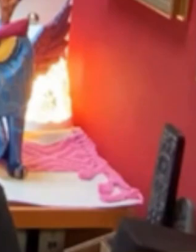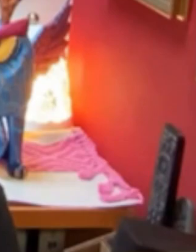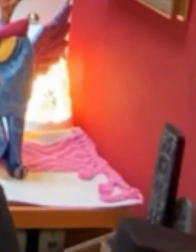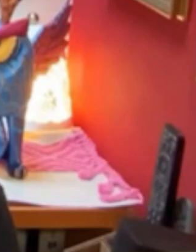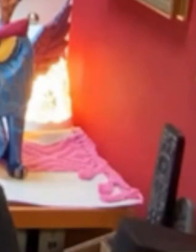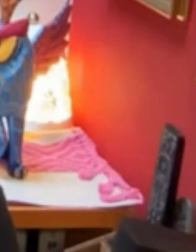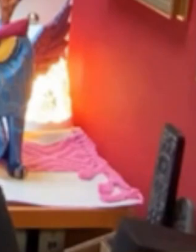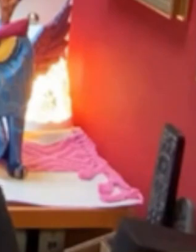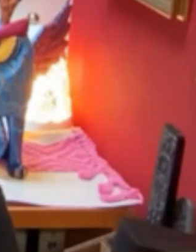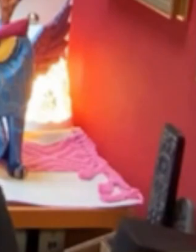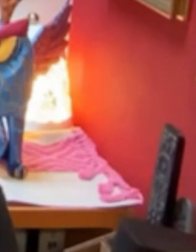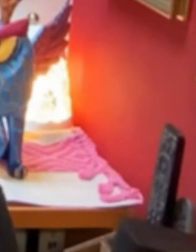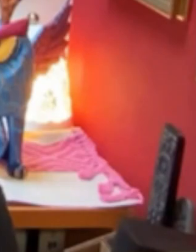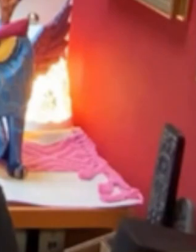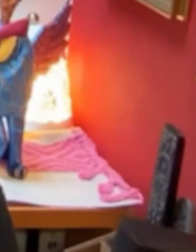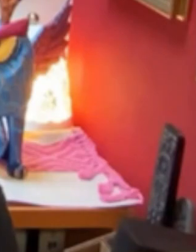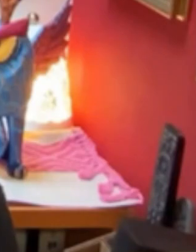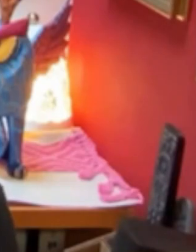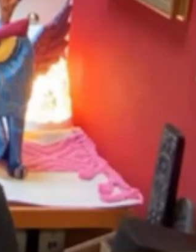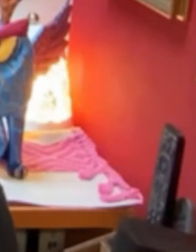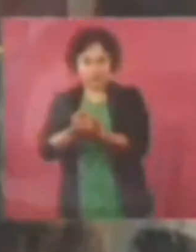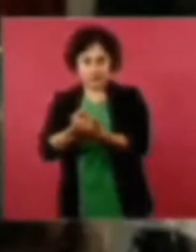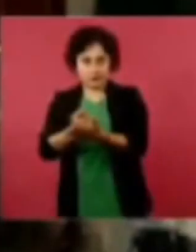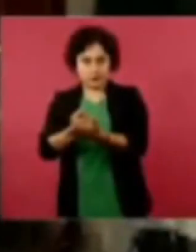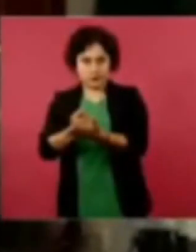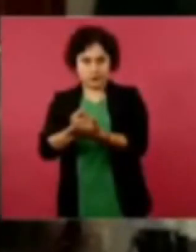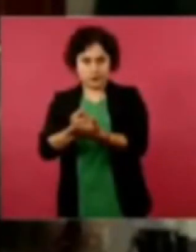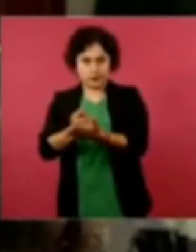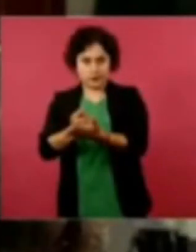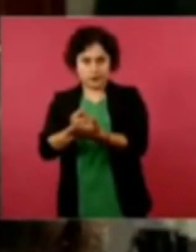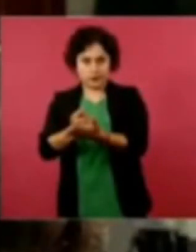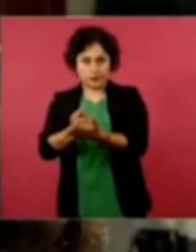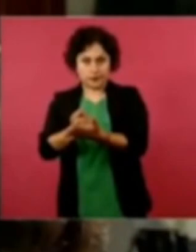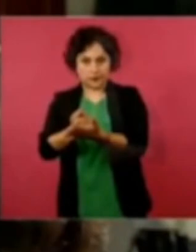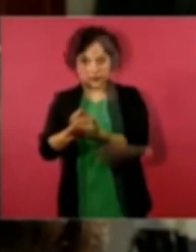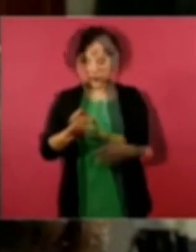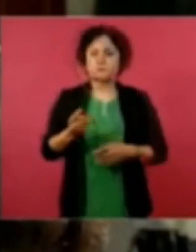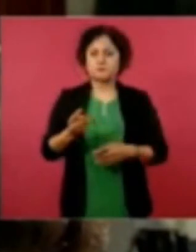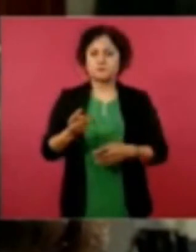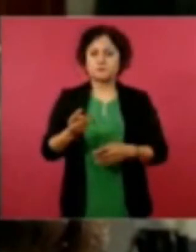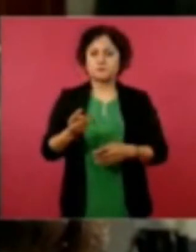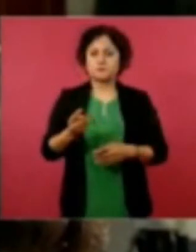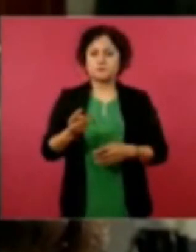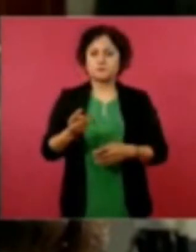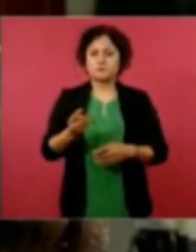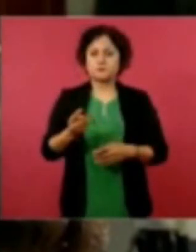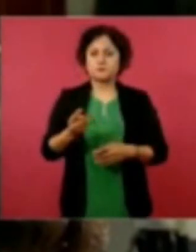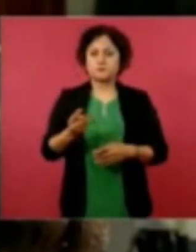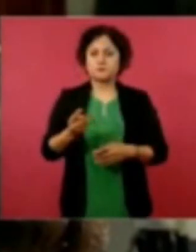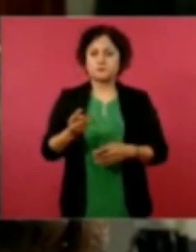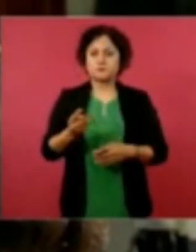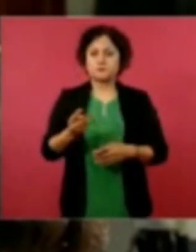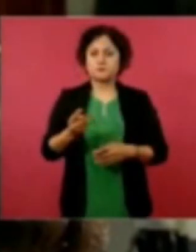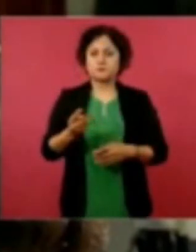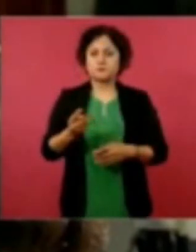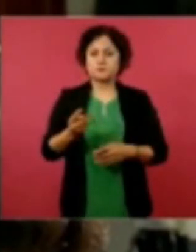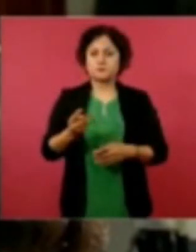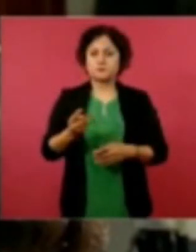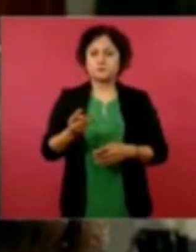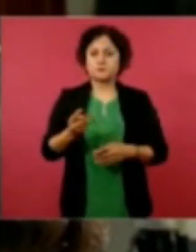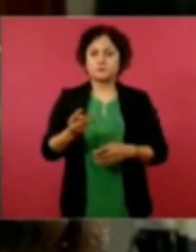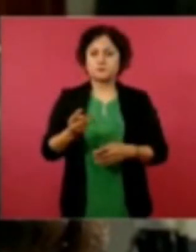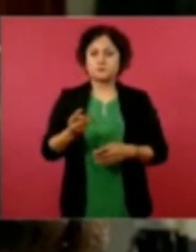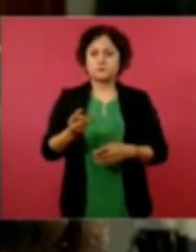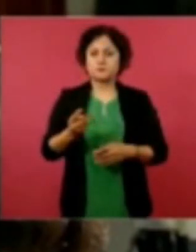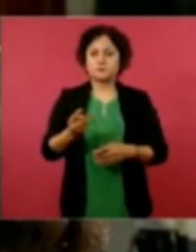desde mi muy personal punto de vista, Ernesto Ledesma es curioso cómo le concede el beneficio de la duda